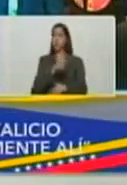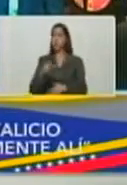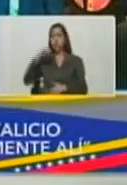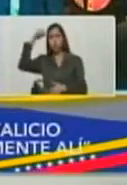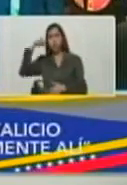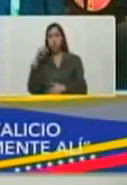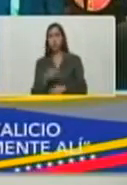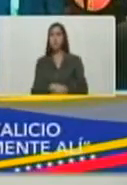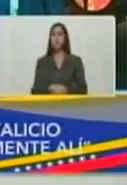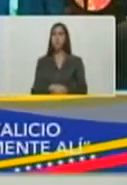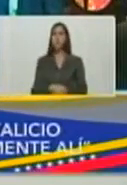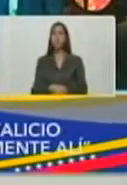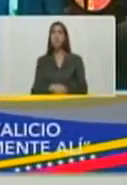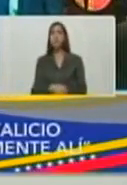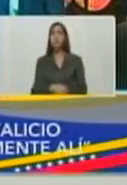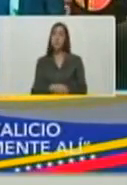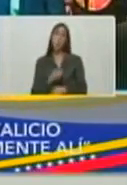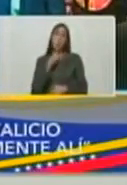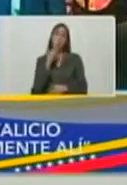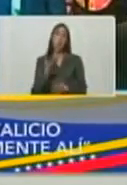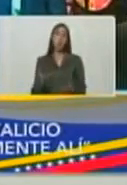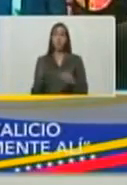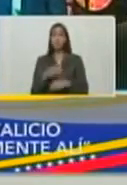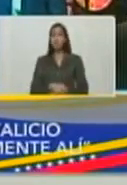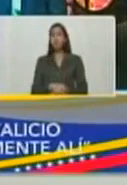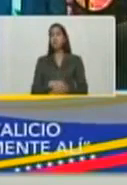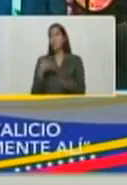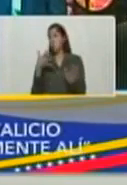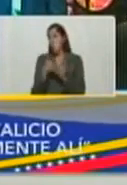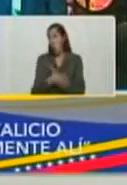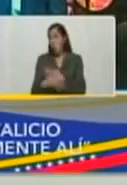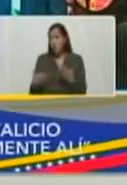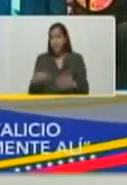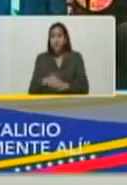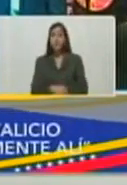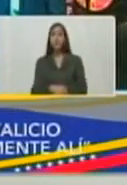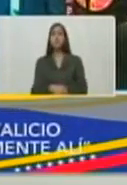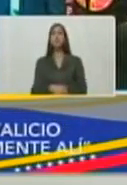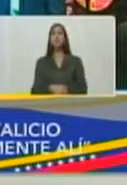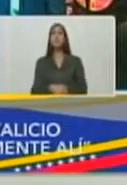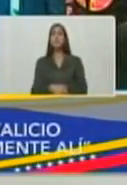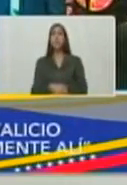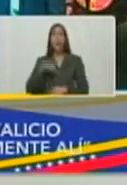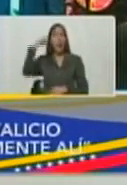Maradona. Bueno, a propósito de esta serie,